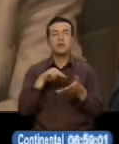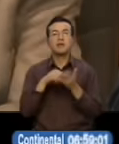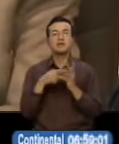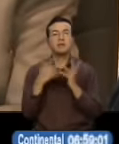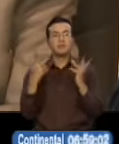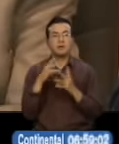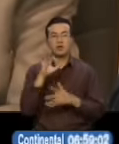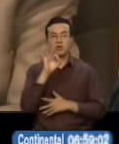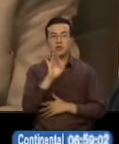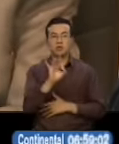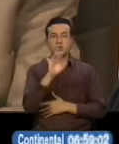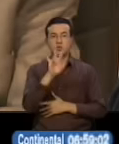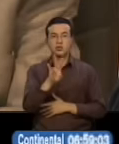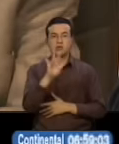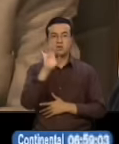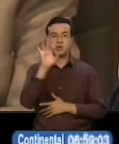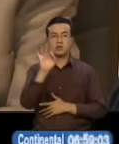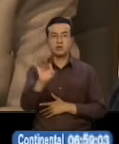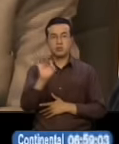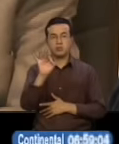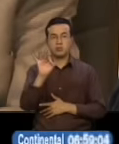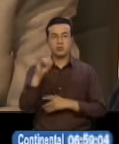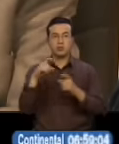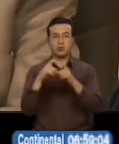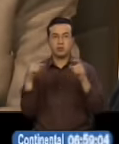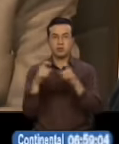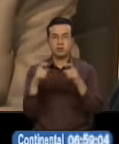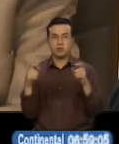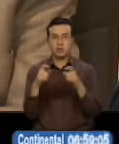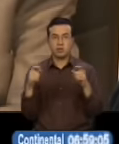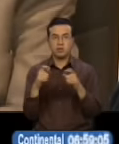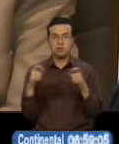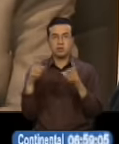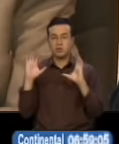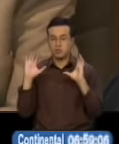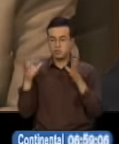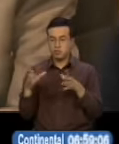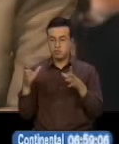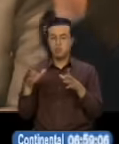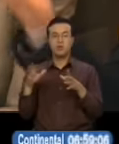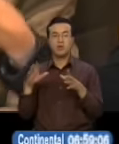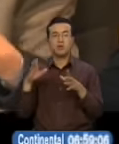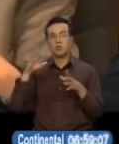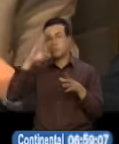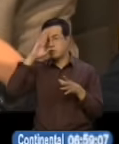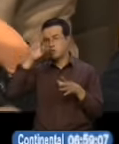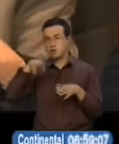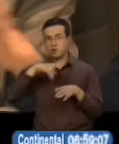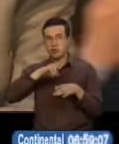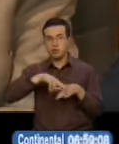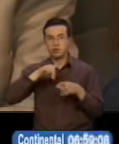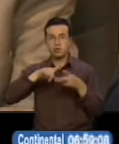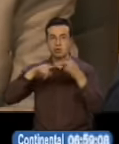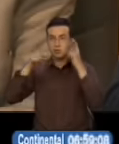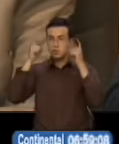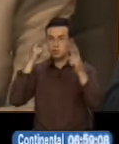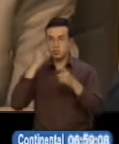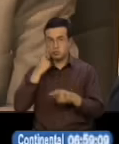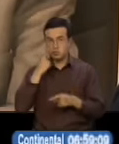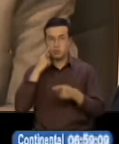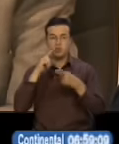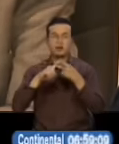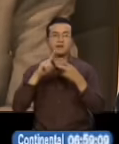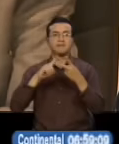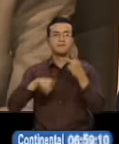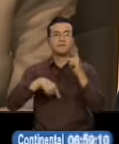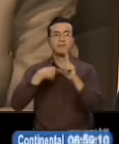significa 979 localidades que van a ser asignadas tanto a la Policía Nacional para el control de la seguridad